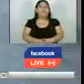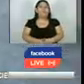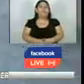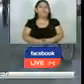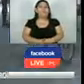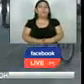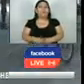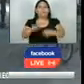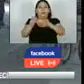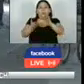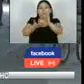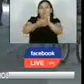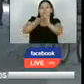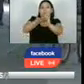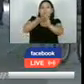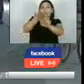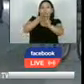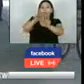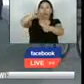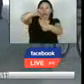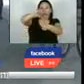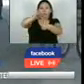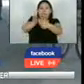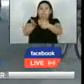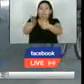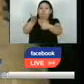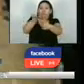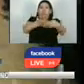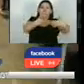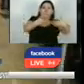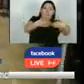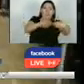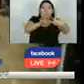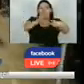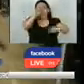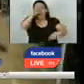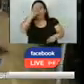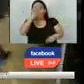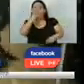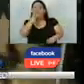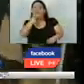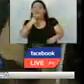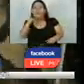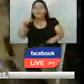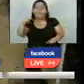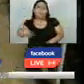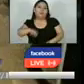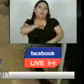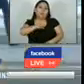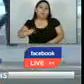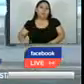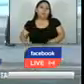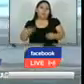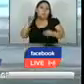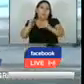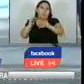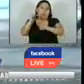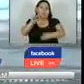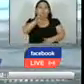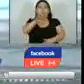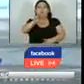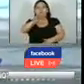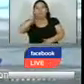El menor crecimiento económico a nivel centroamericano de Panamá y República Dominicana lo tuvo El Salvador durante